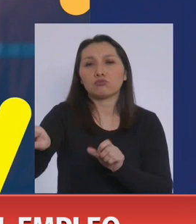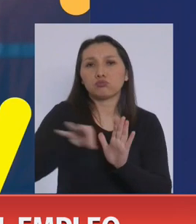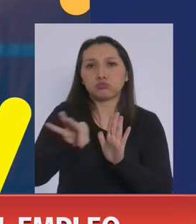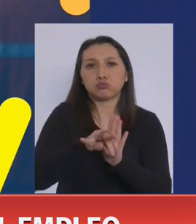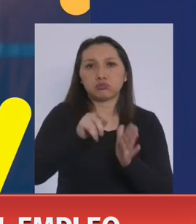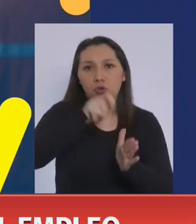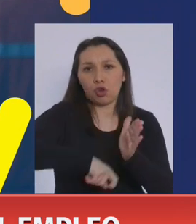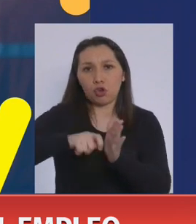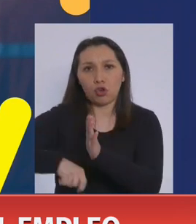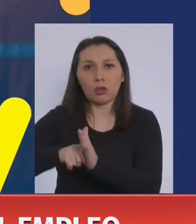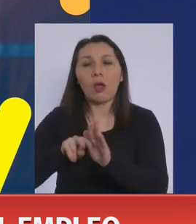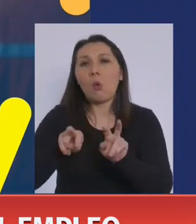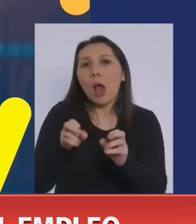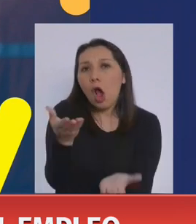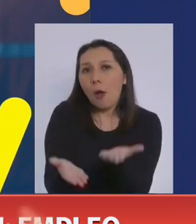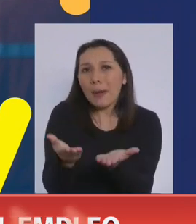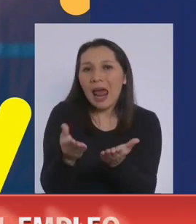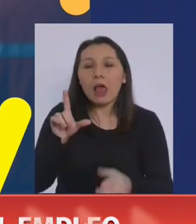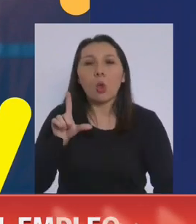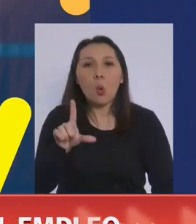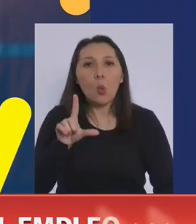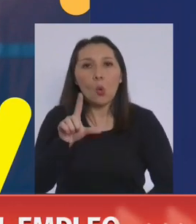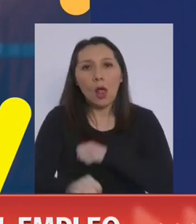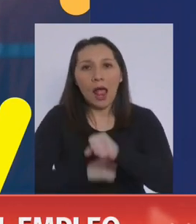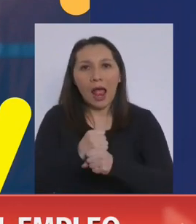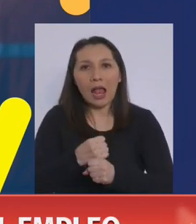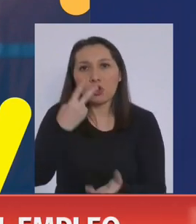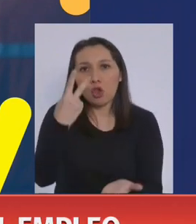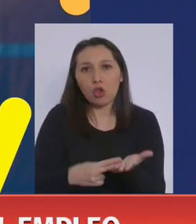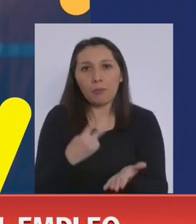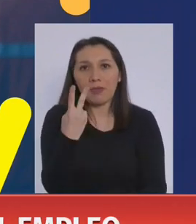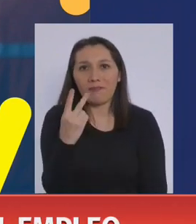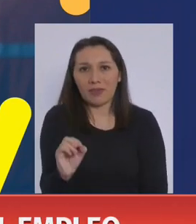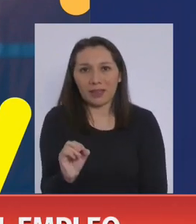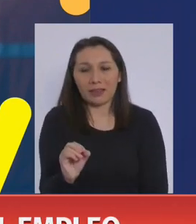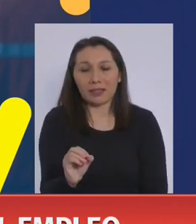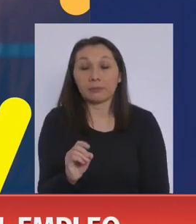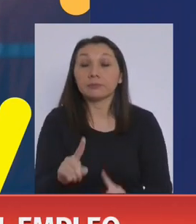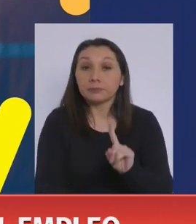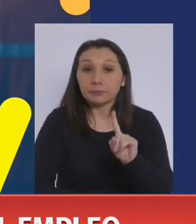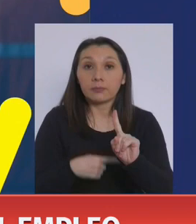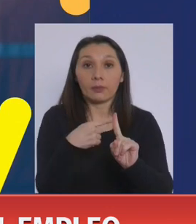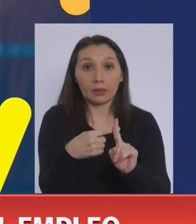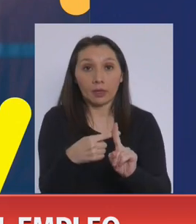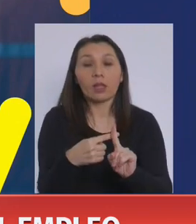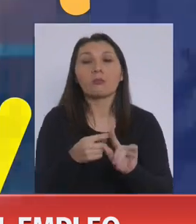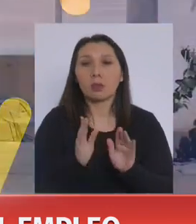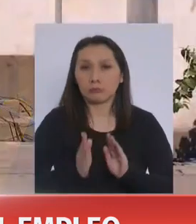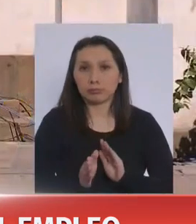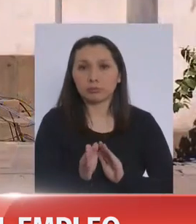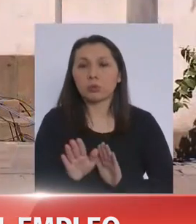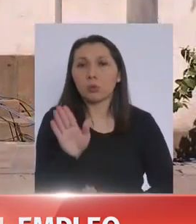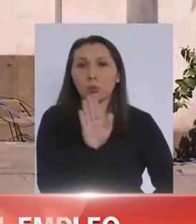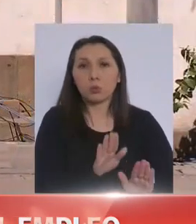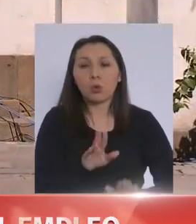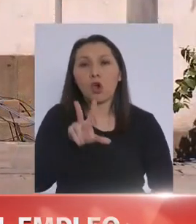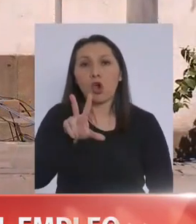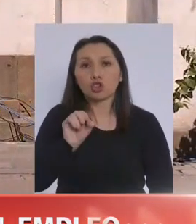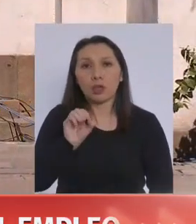contratados con respecto al mes de julio del año 2020. Y que además mantengan al menos